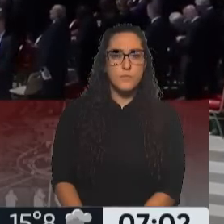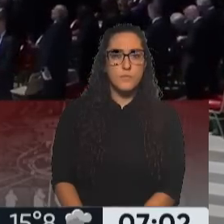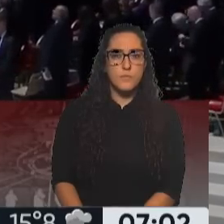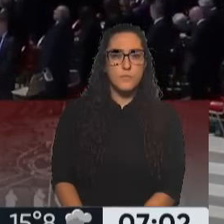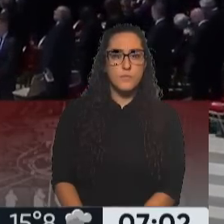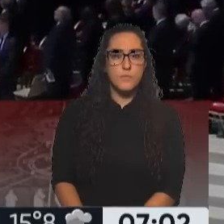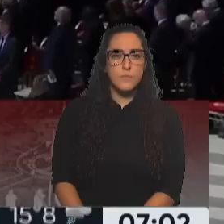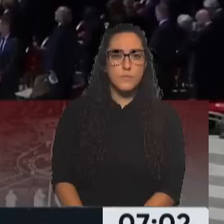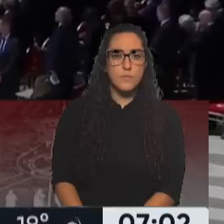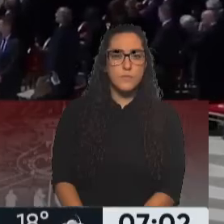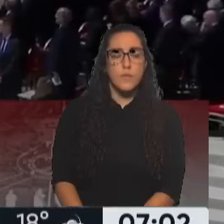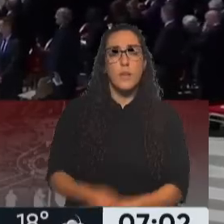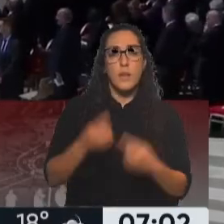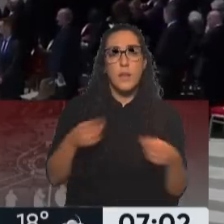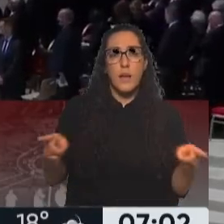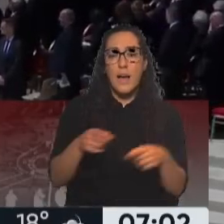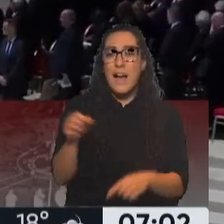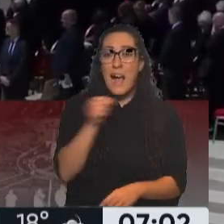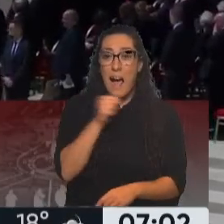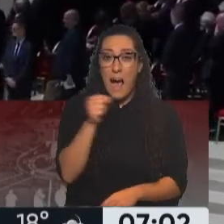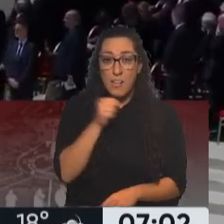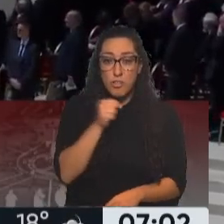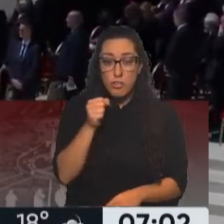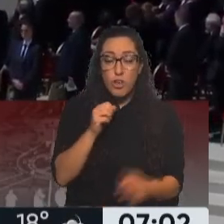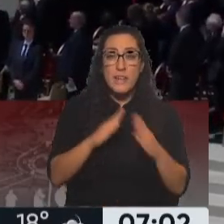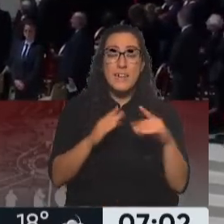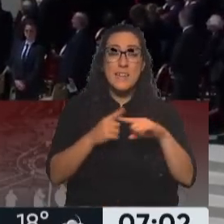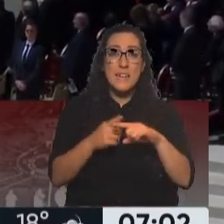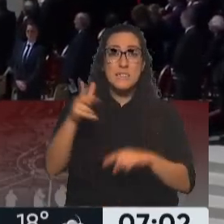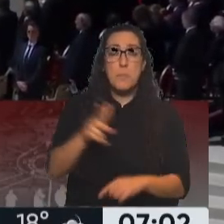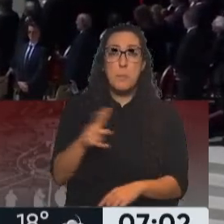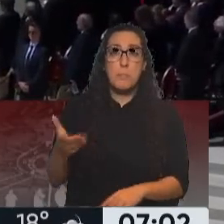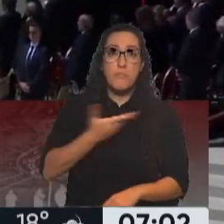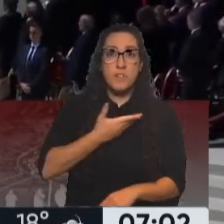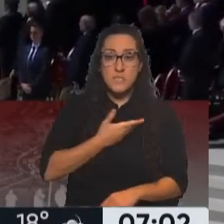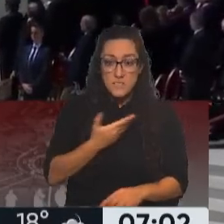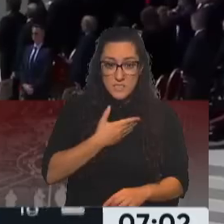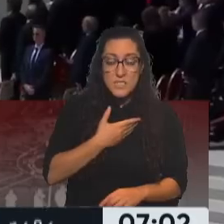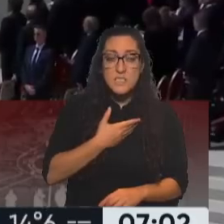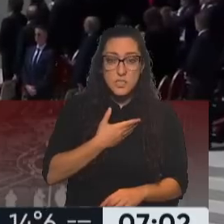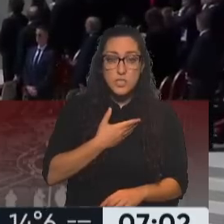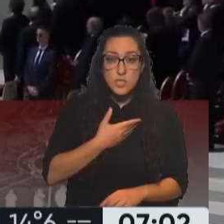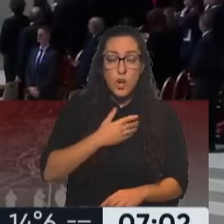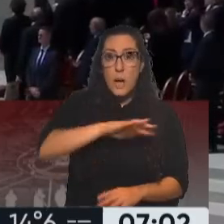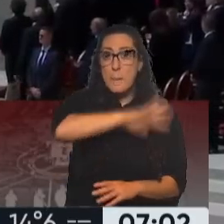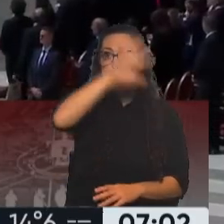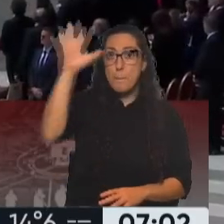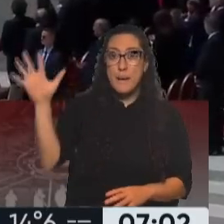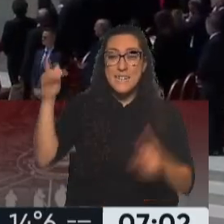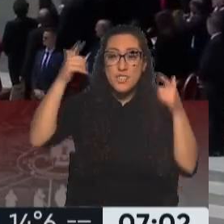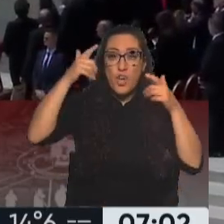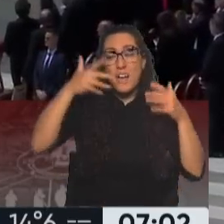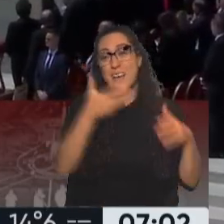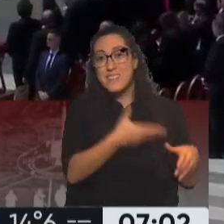A través de un canto, la Iglesia le dice al Papa Francisco: al paraíso te lleven los